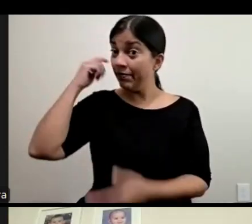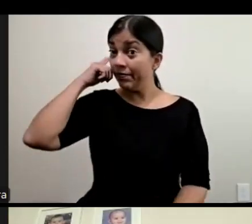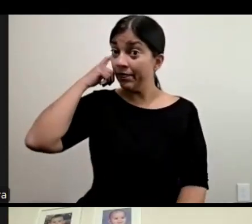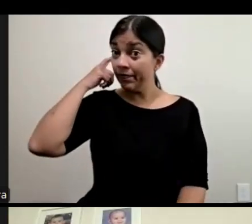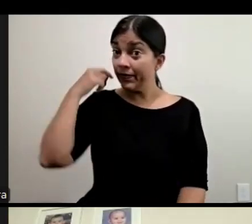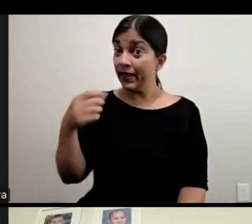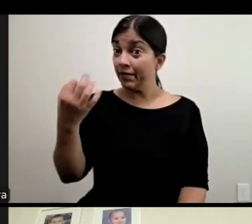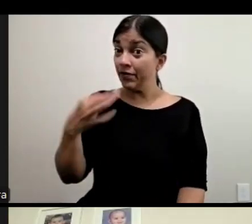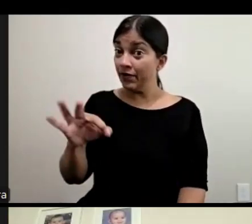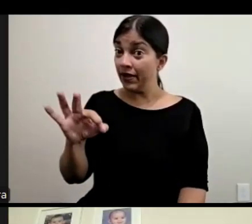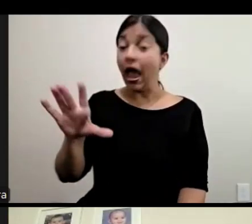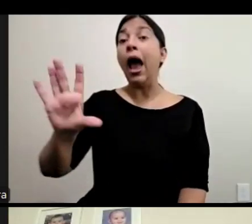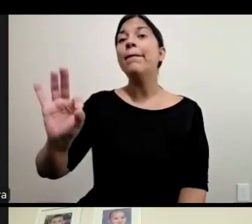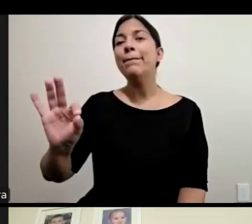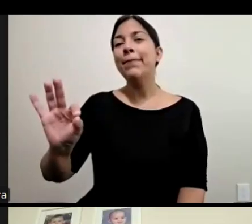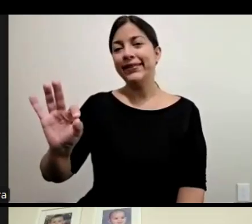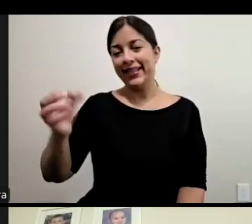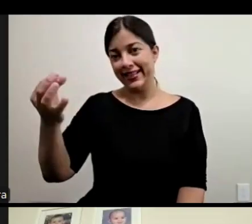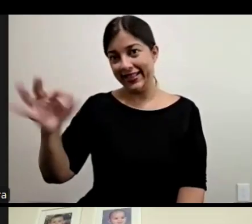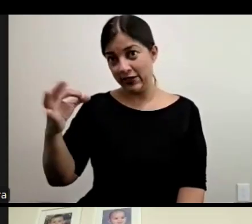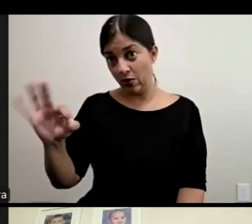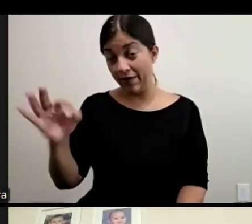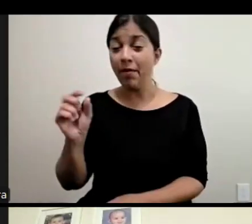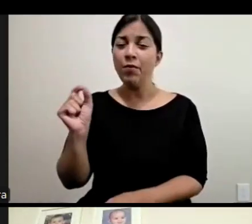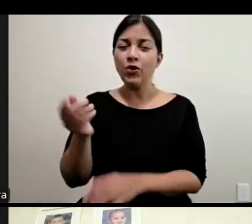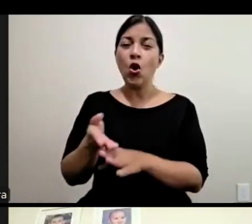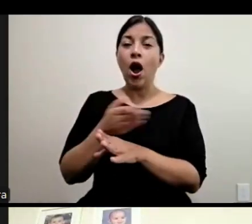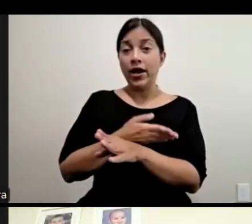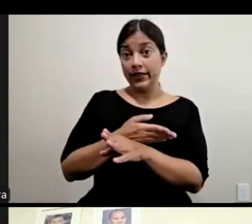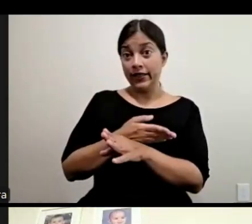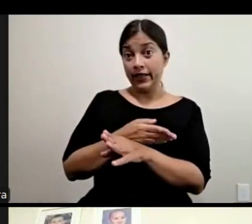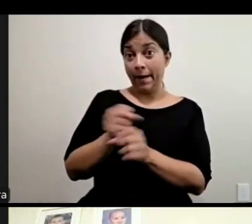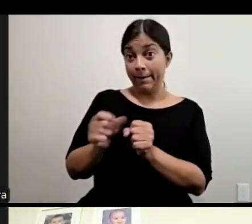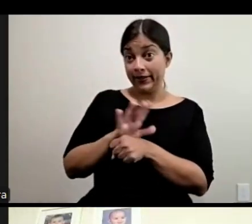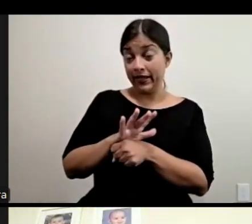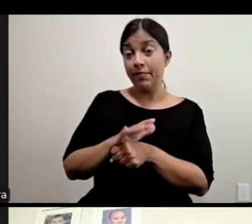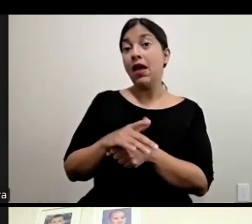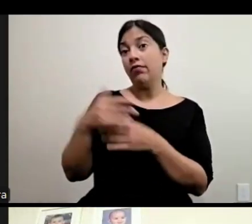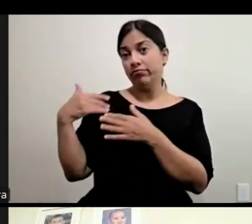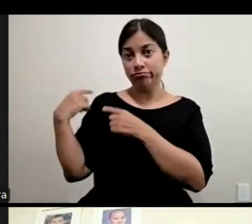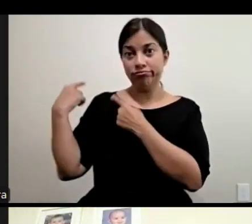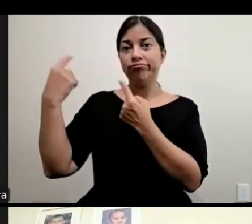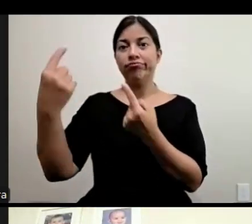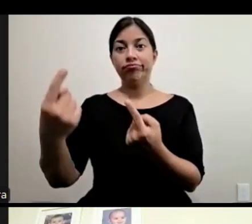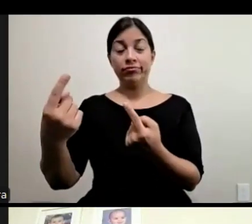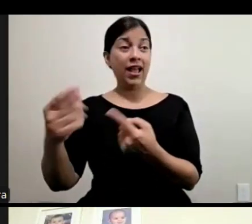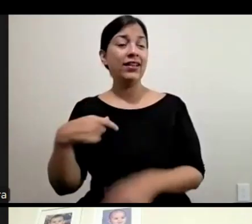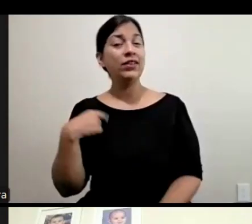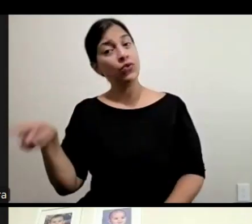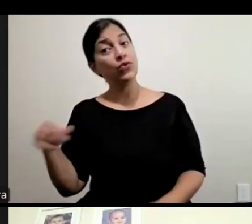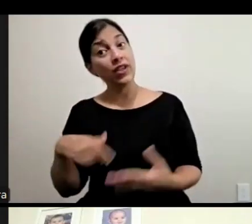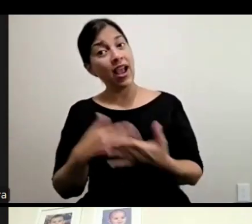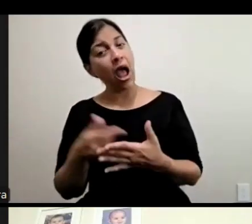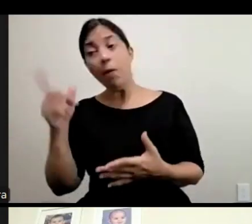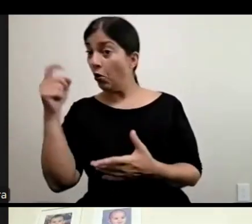en adelante. 19 en adelante, que fue un poquito antes de la pandemia, y entonces vas, o sea, llegas porque, ay, pues me interesa esto, y